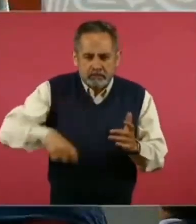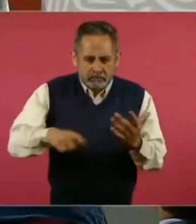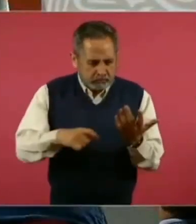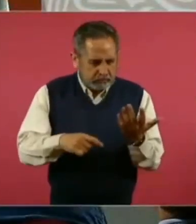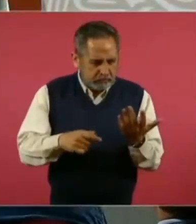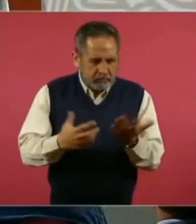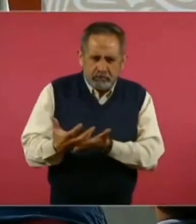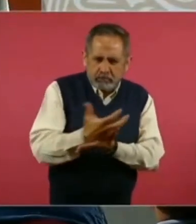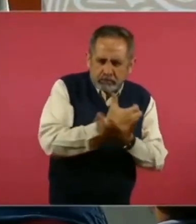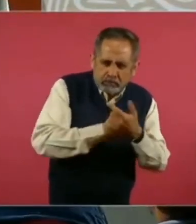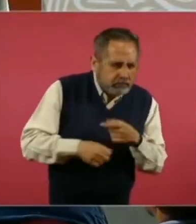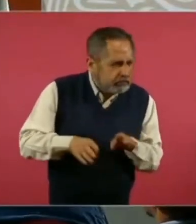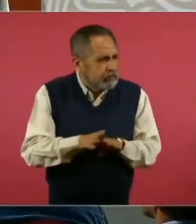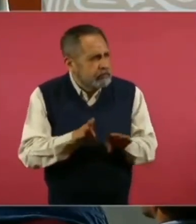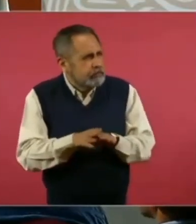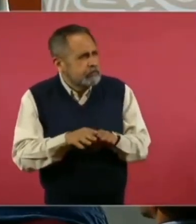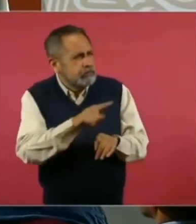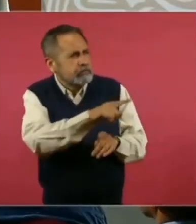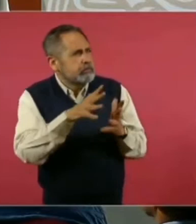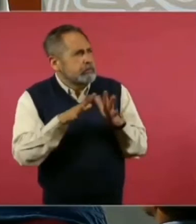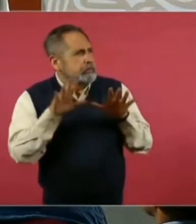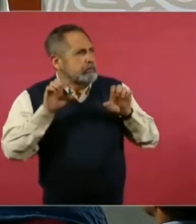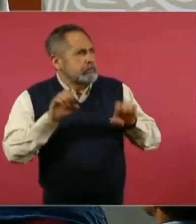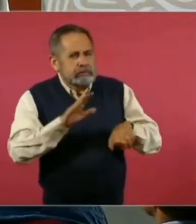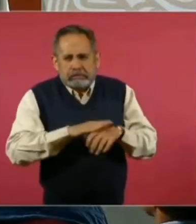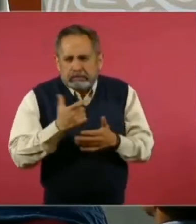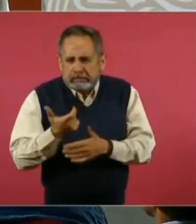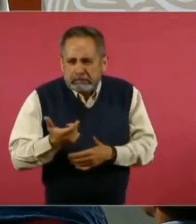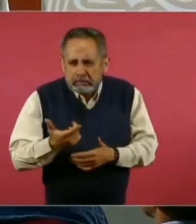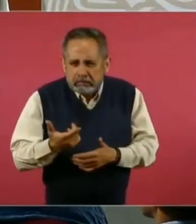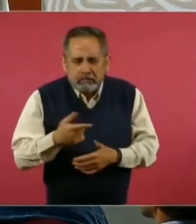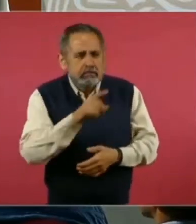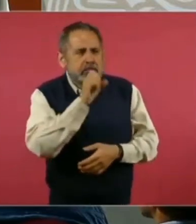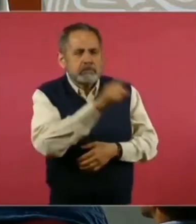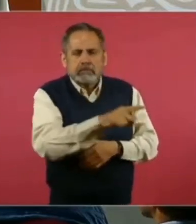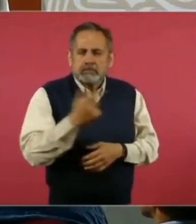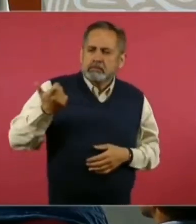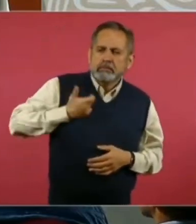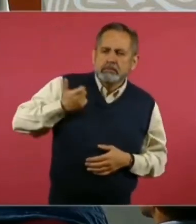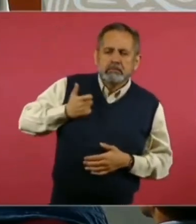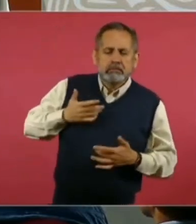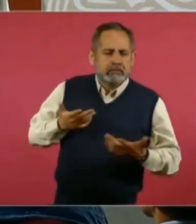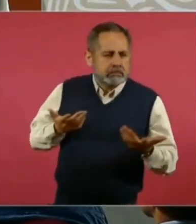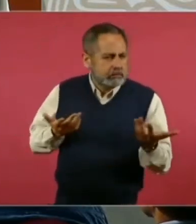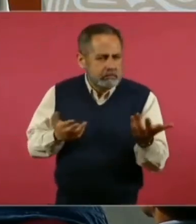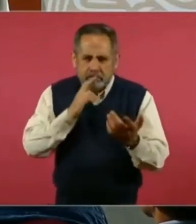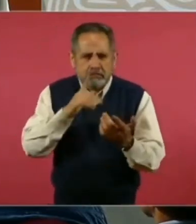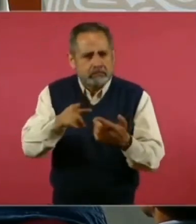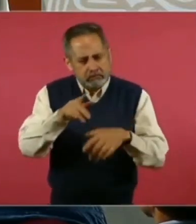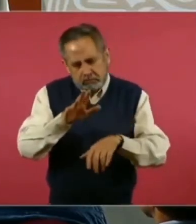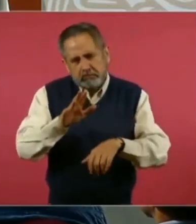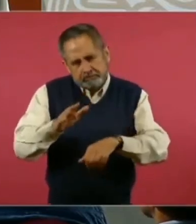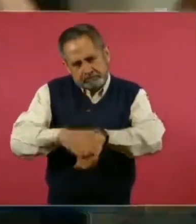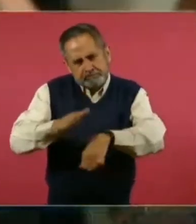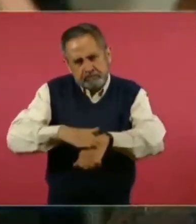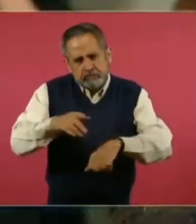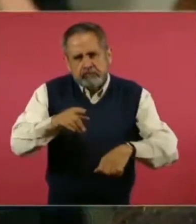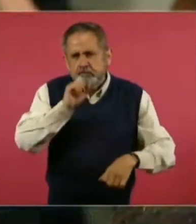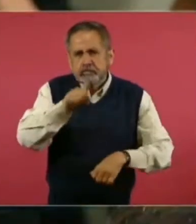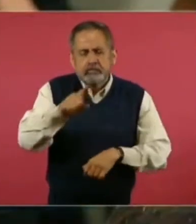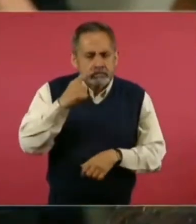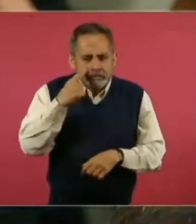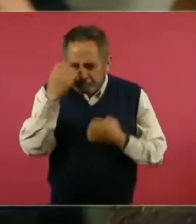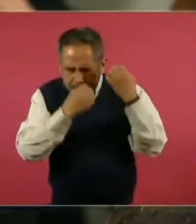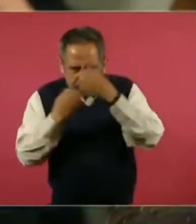sus ingresos. Él también forma parte de esos privilegiados. Preguntarle si no es tiempo también de revisar las otras